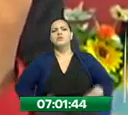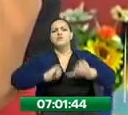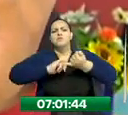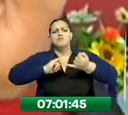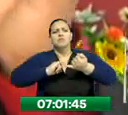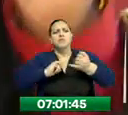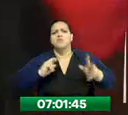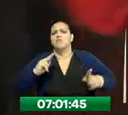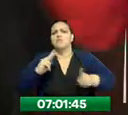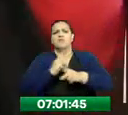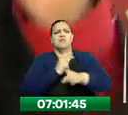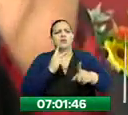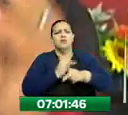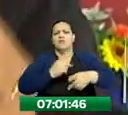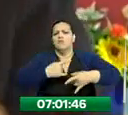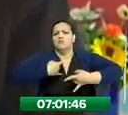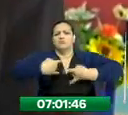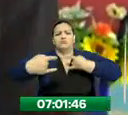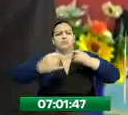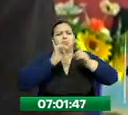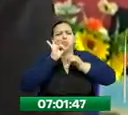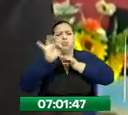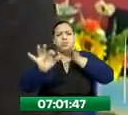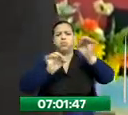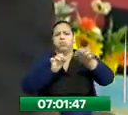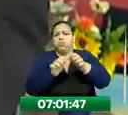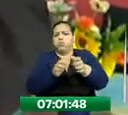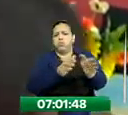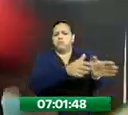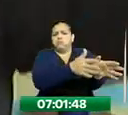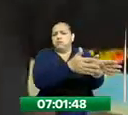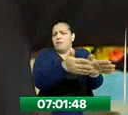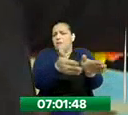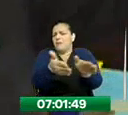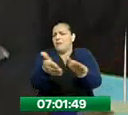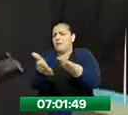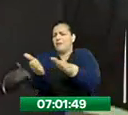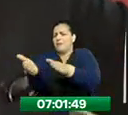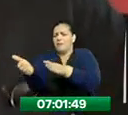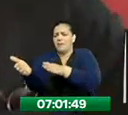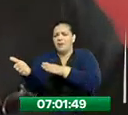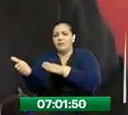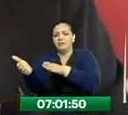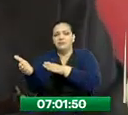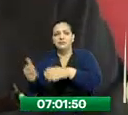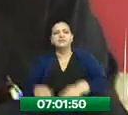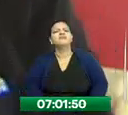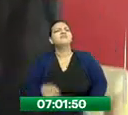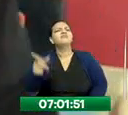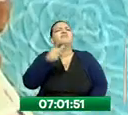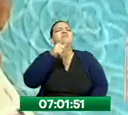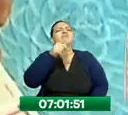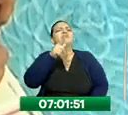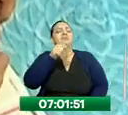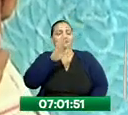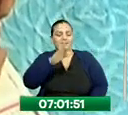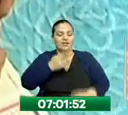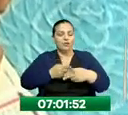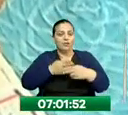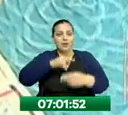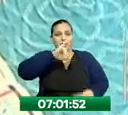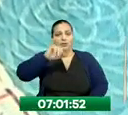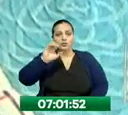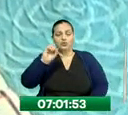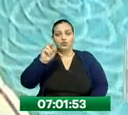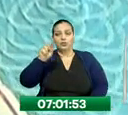arremetía a la comunidad, arrasando con la vida sin piedad. En medio de la pandemia, Jonathan Martínez